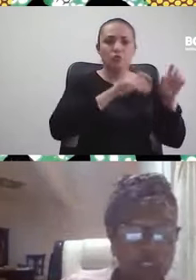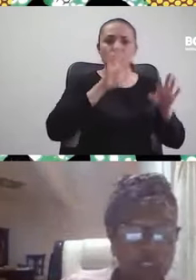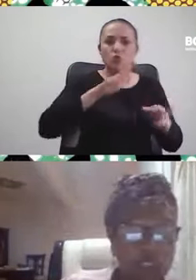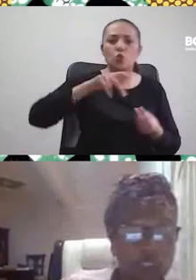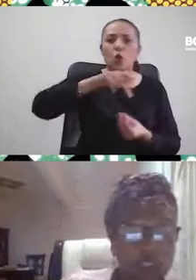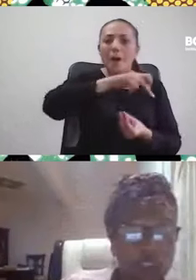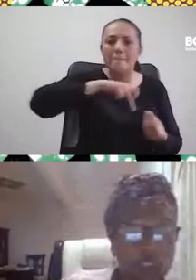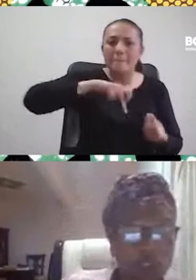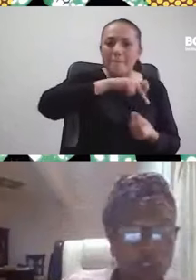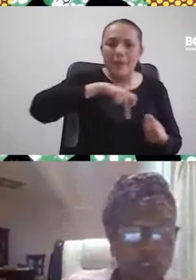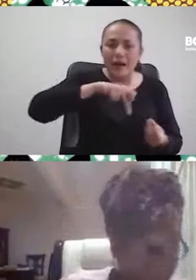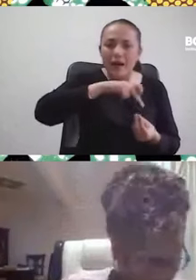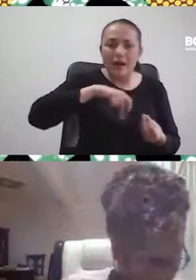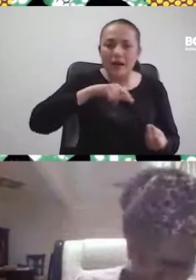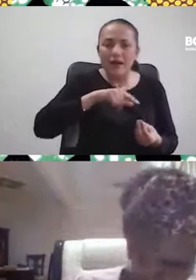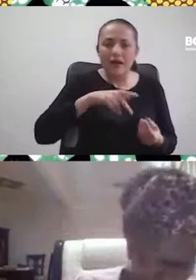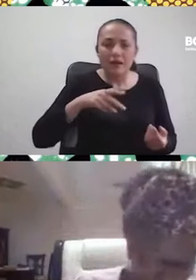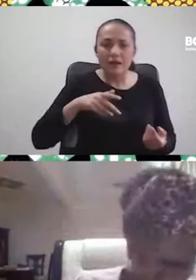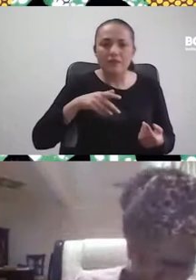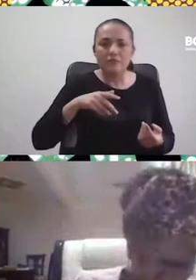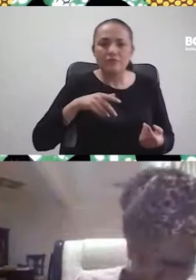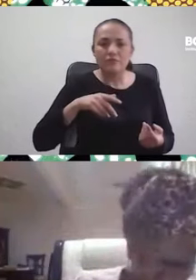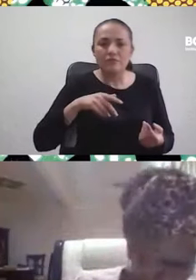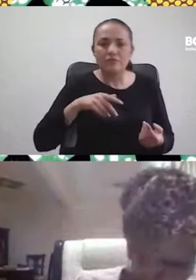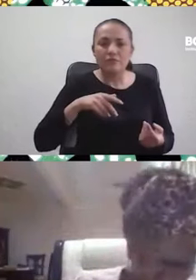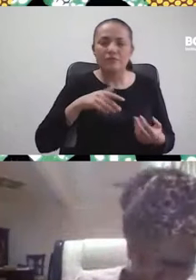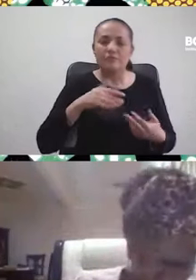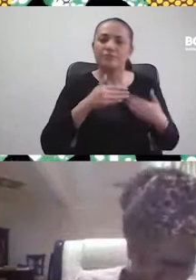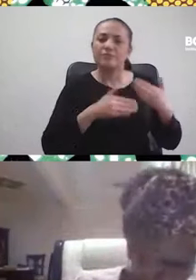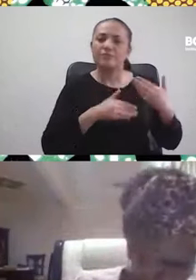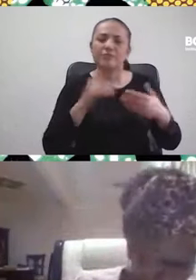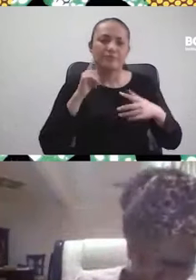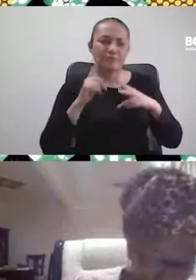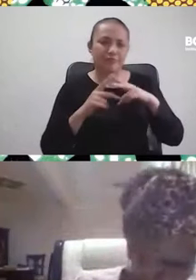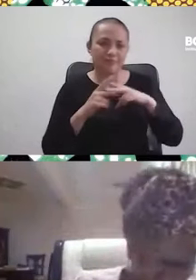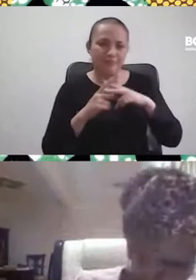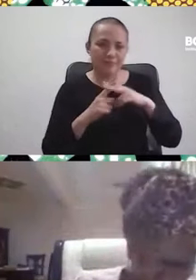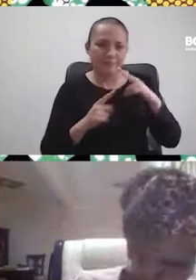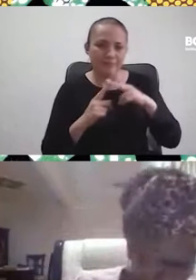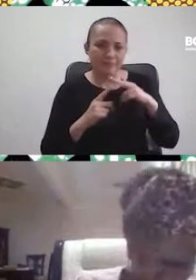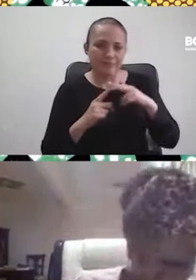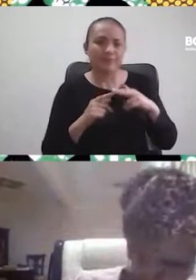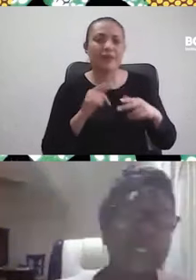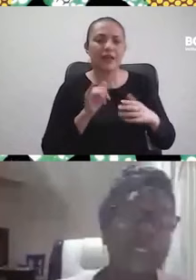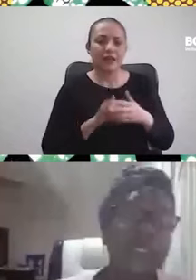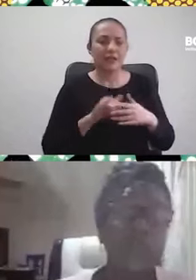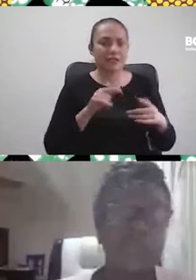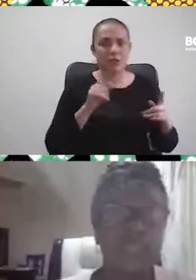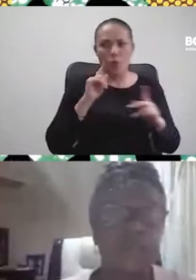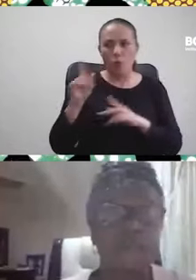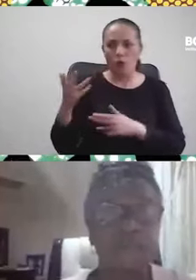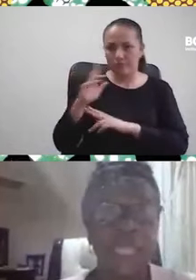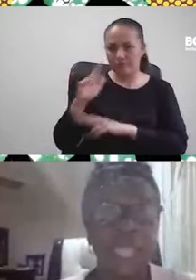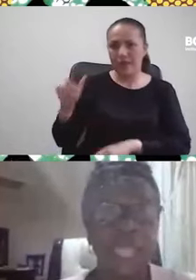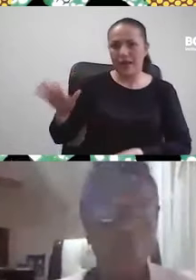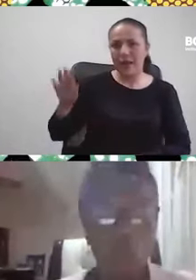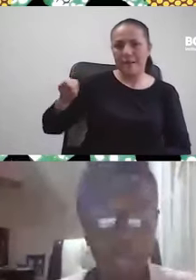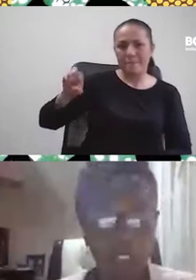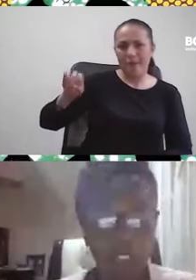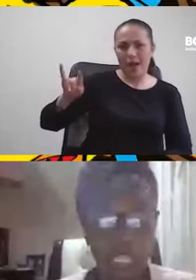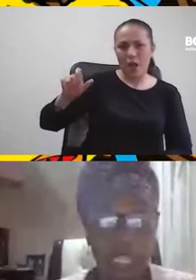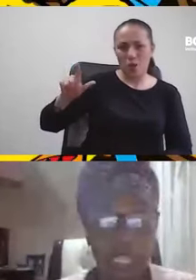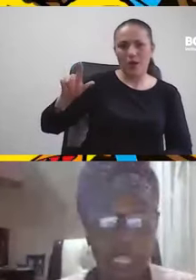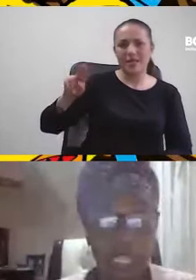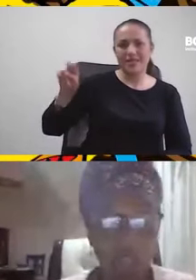dieron a este proceso Manuel Zapata Olivella. Cuando te digo lo que